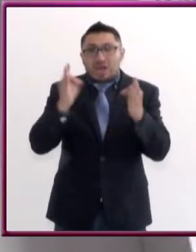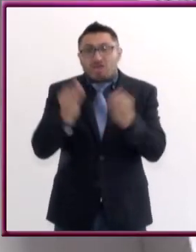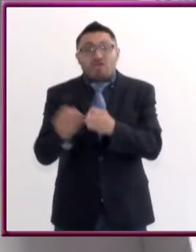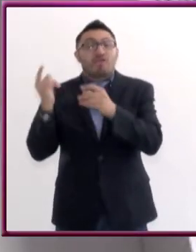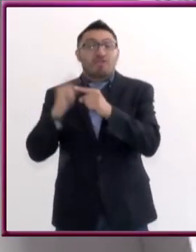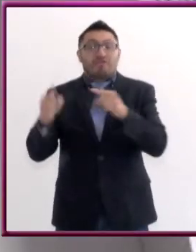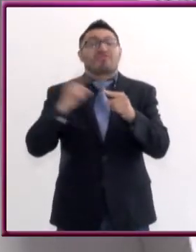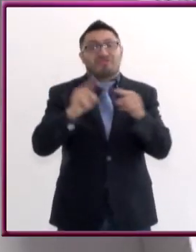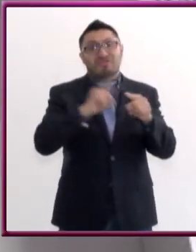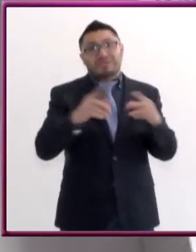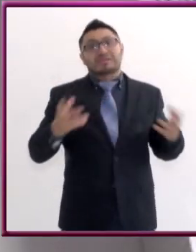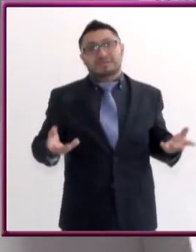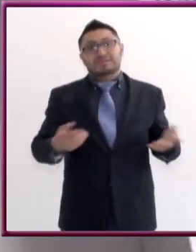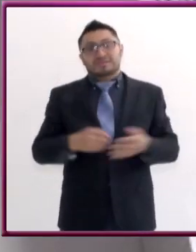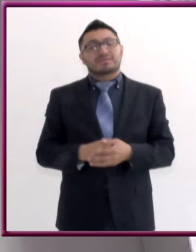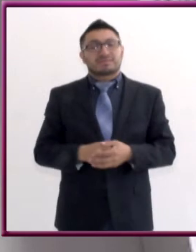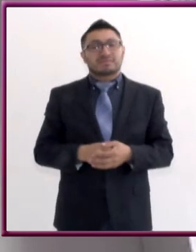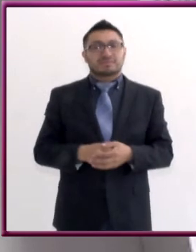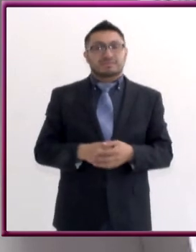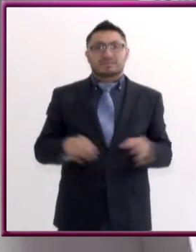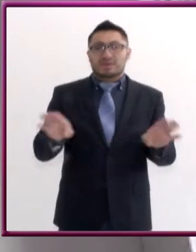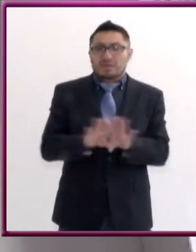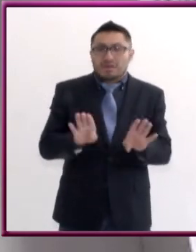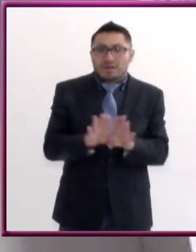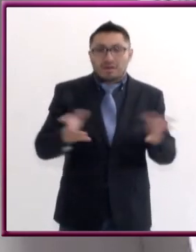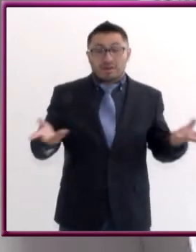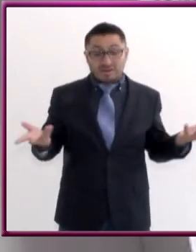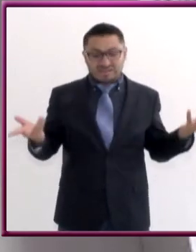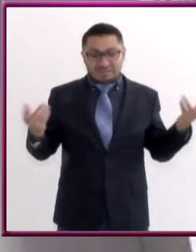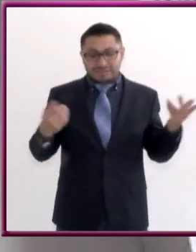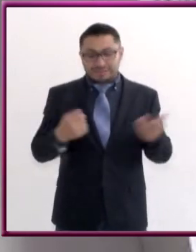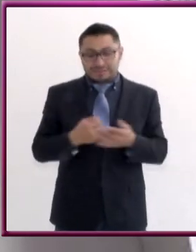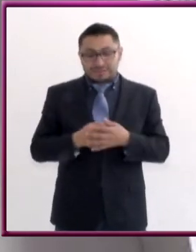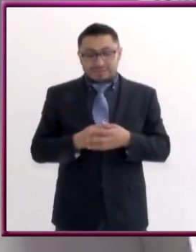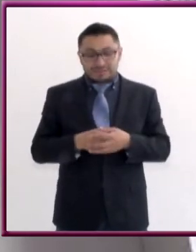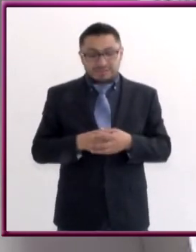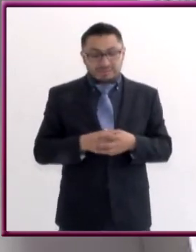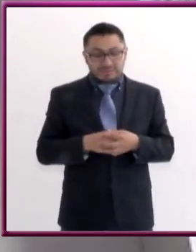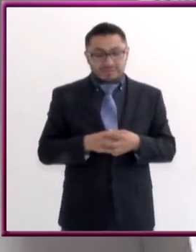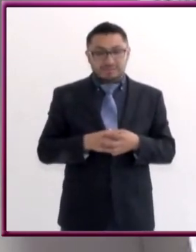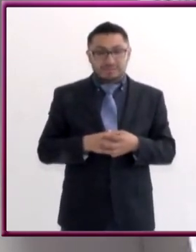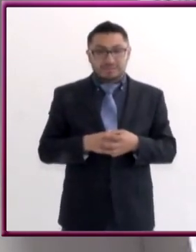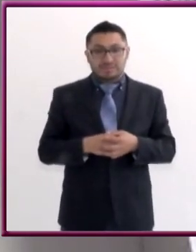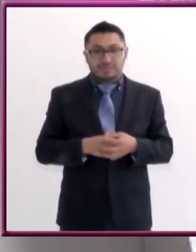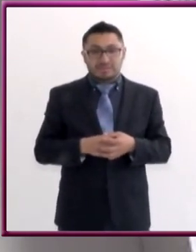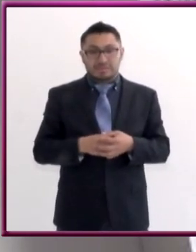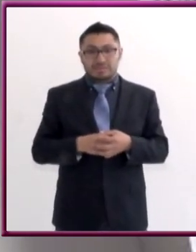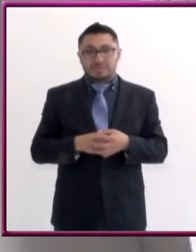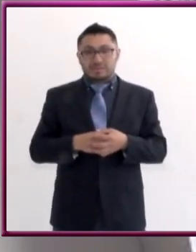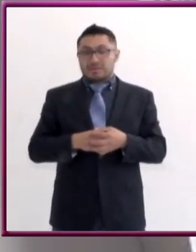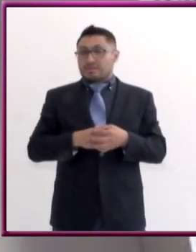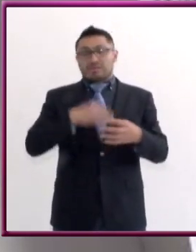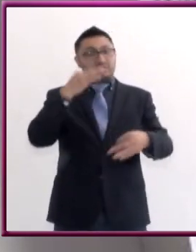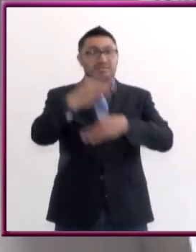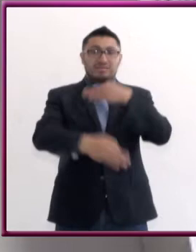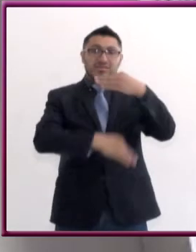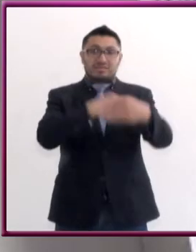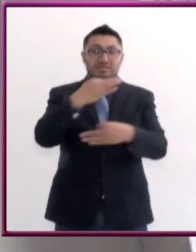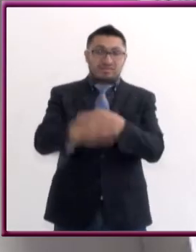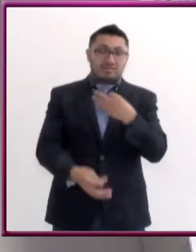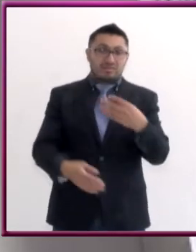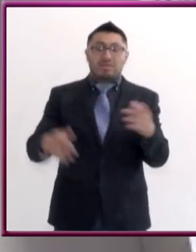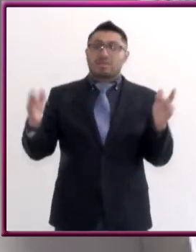formas alternativas, ¿no? Como hacer estos encuentros